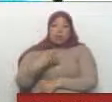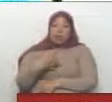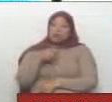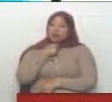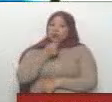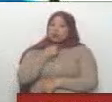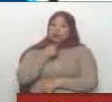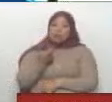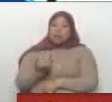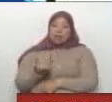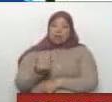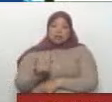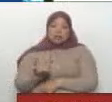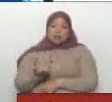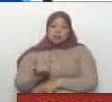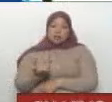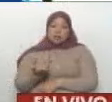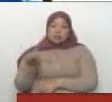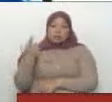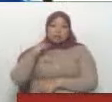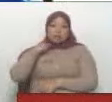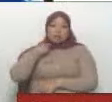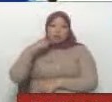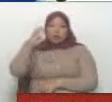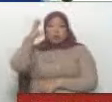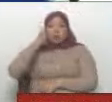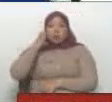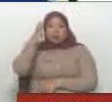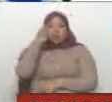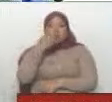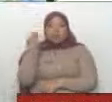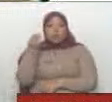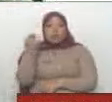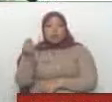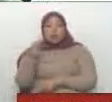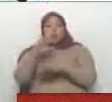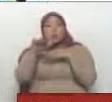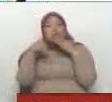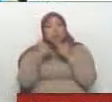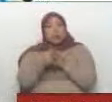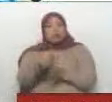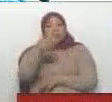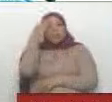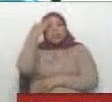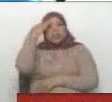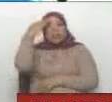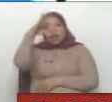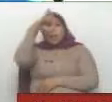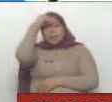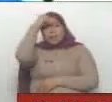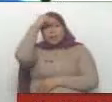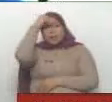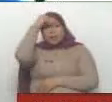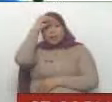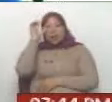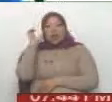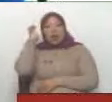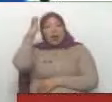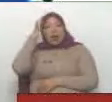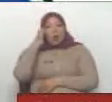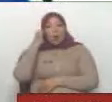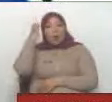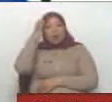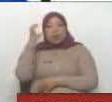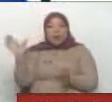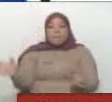Ese viejo mundo debe saber la juventud más joven, o debemos saberlo todo. Ese viejo mundo alentó